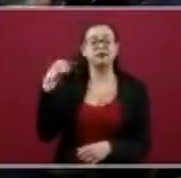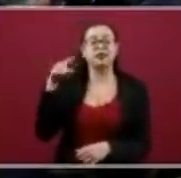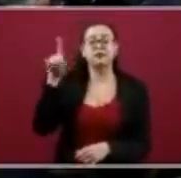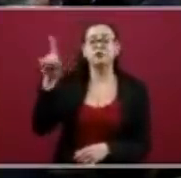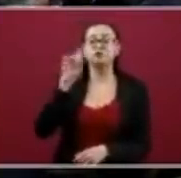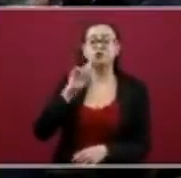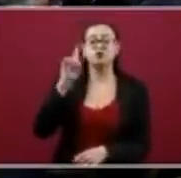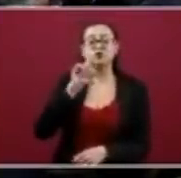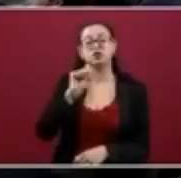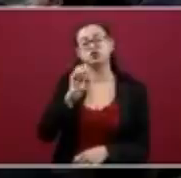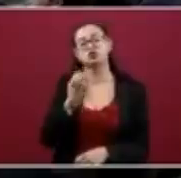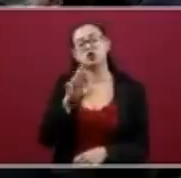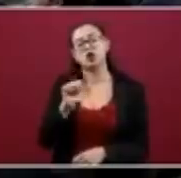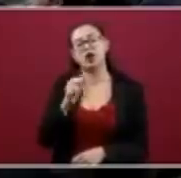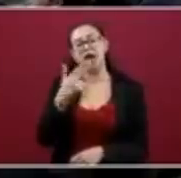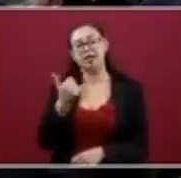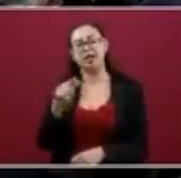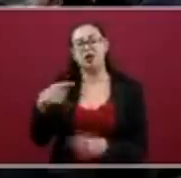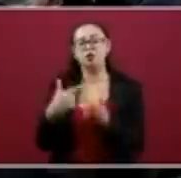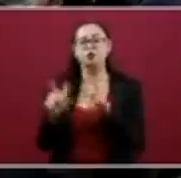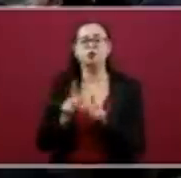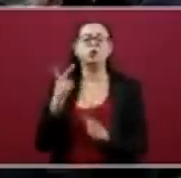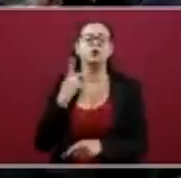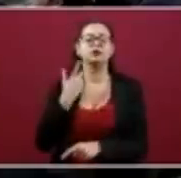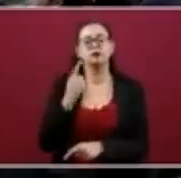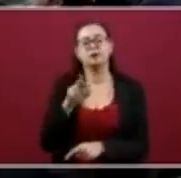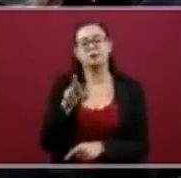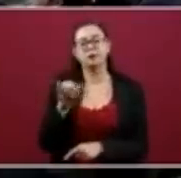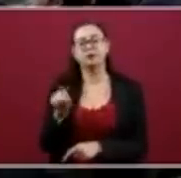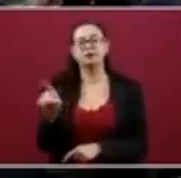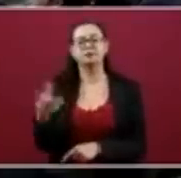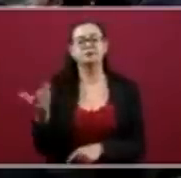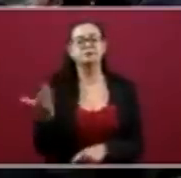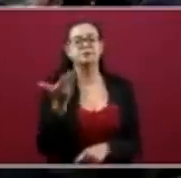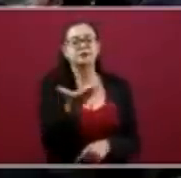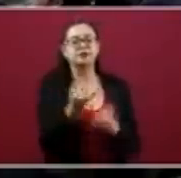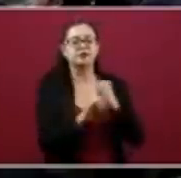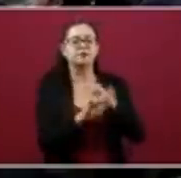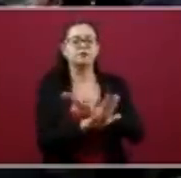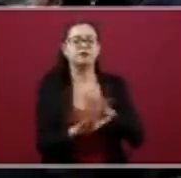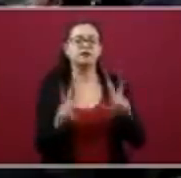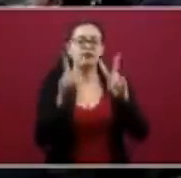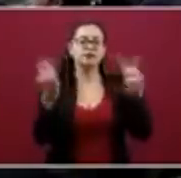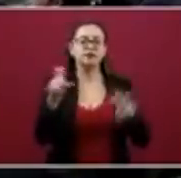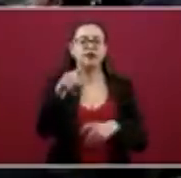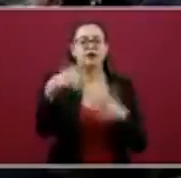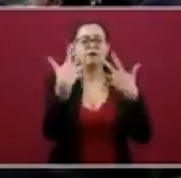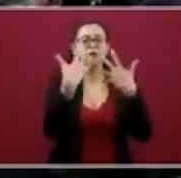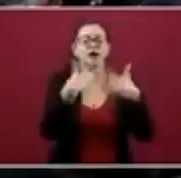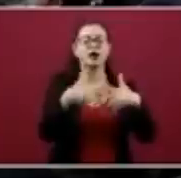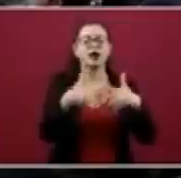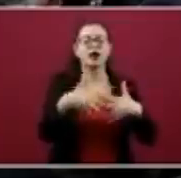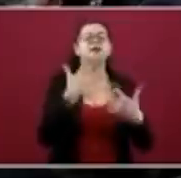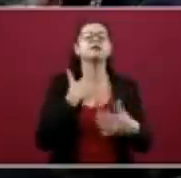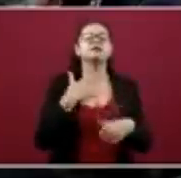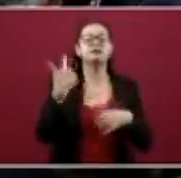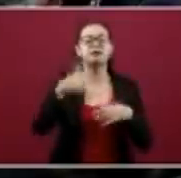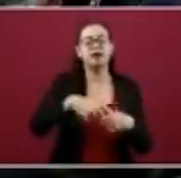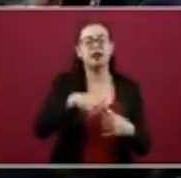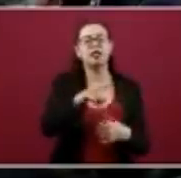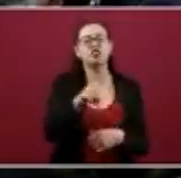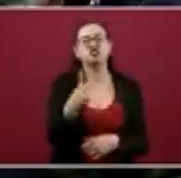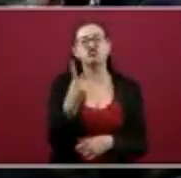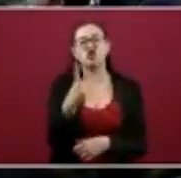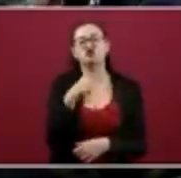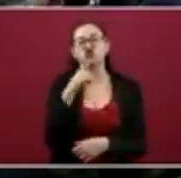Munguía, dio a conocer que solicitó información acerca del proyecto de la refinería en Dos Bocas en Tabasco. Y